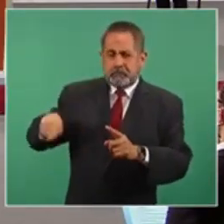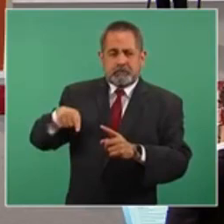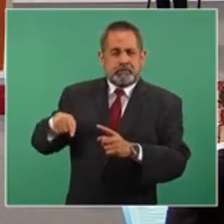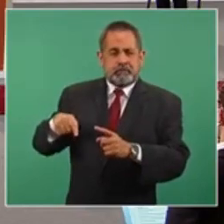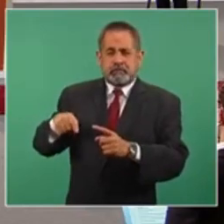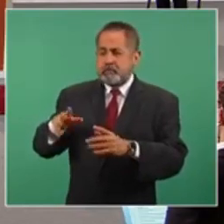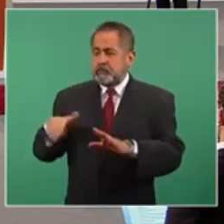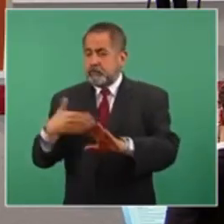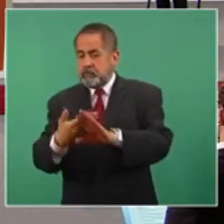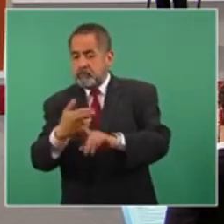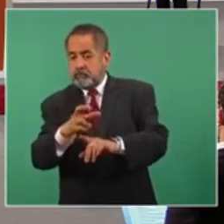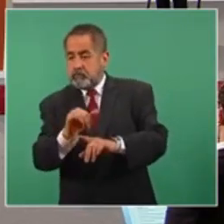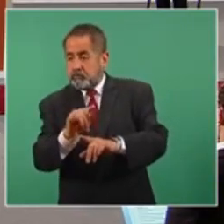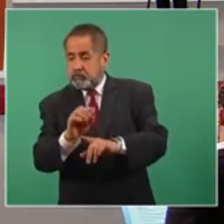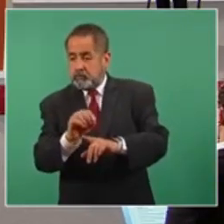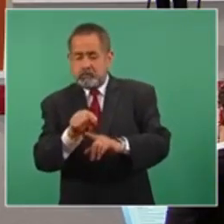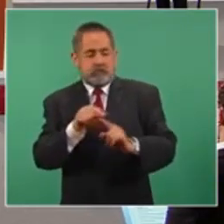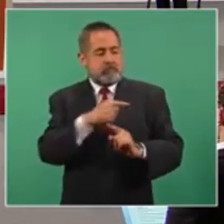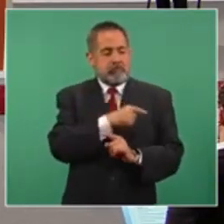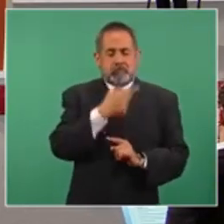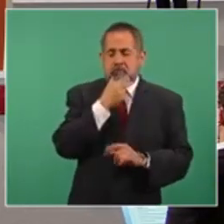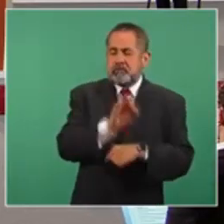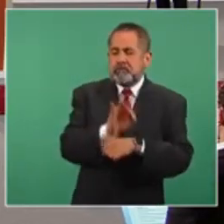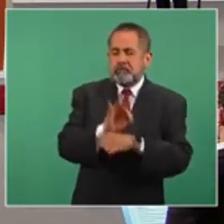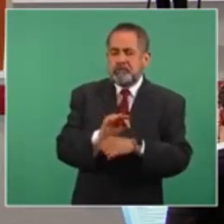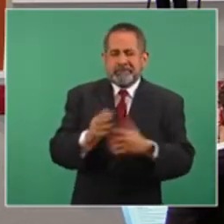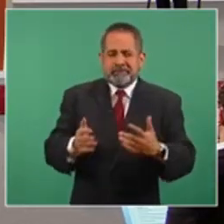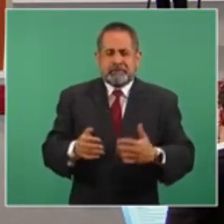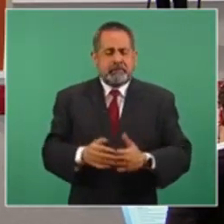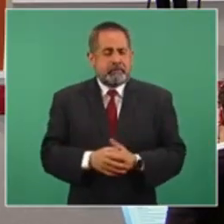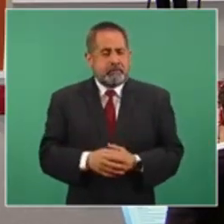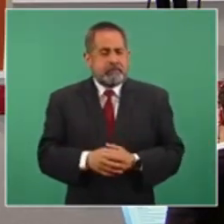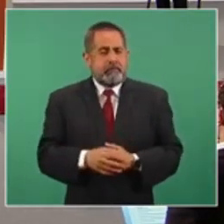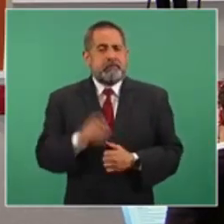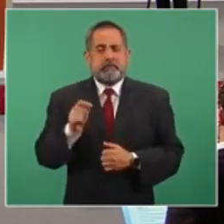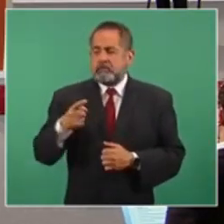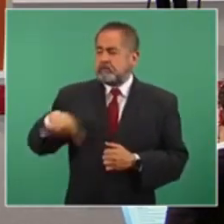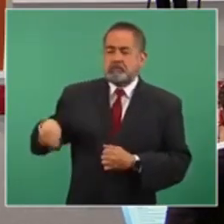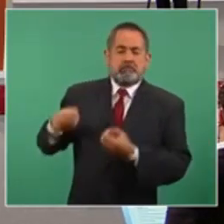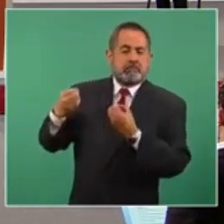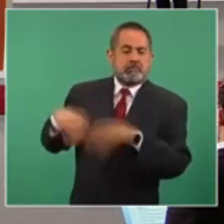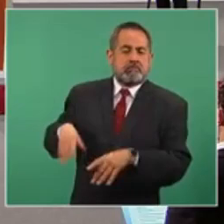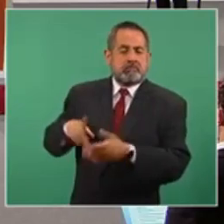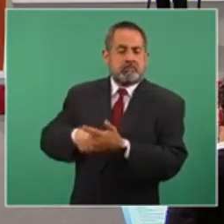Roberto Gil. Esto fue en contra de